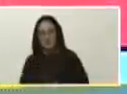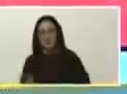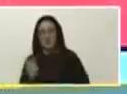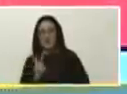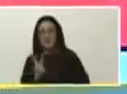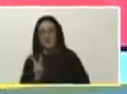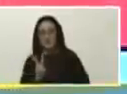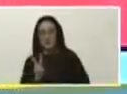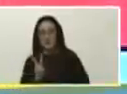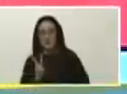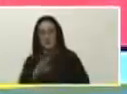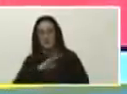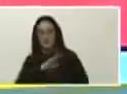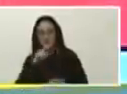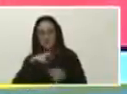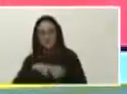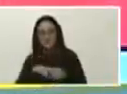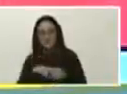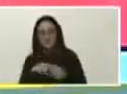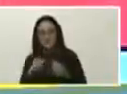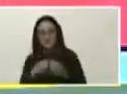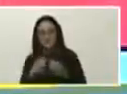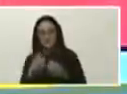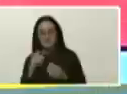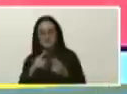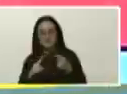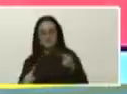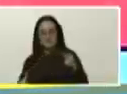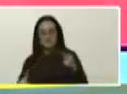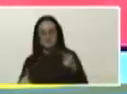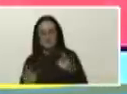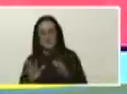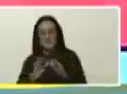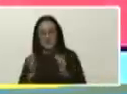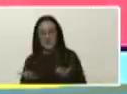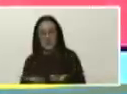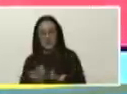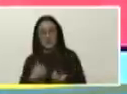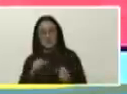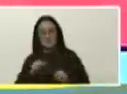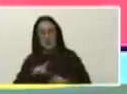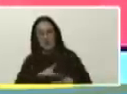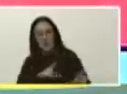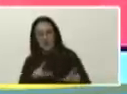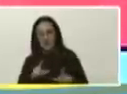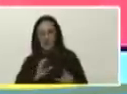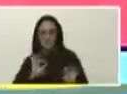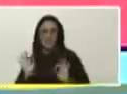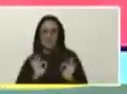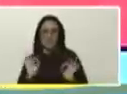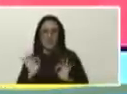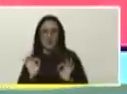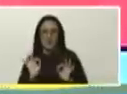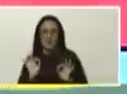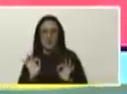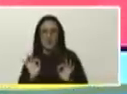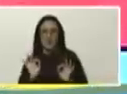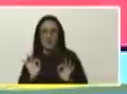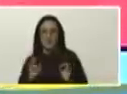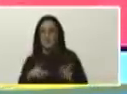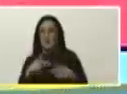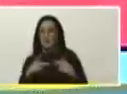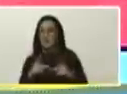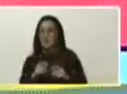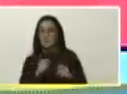Venezuela pertenece a la ecuación energética del mundo y estamos listos y preparados para producir,